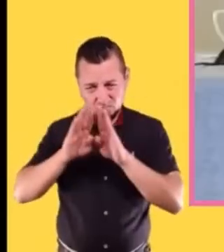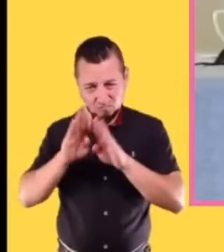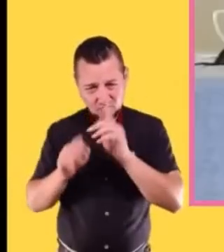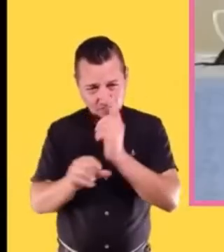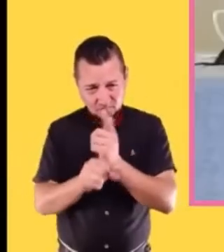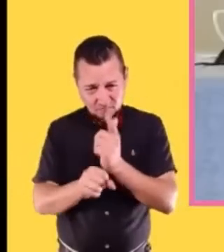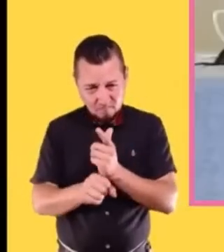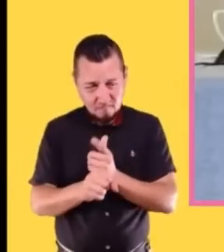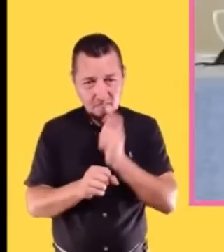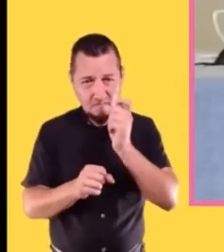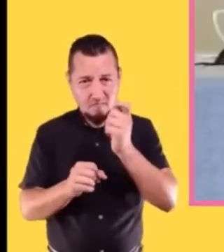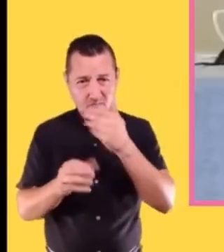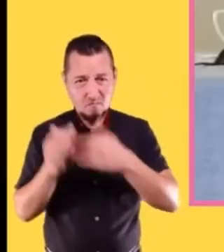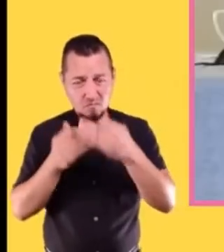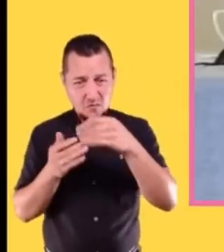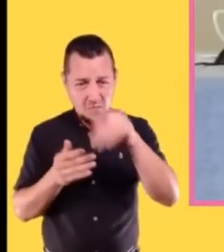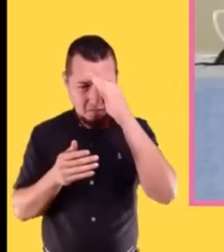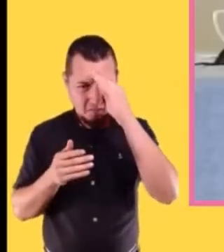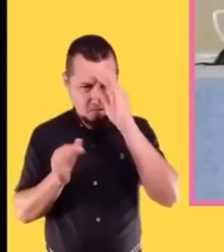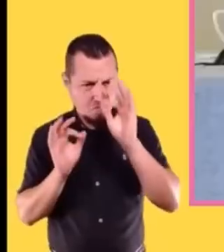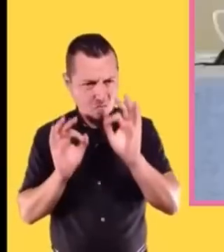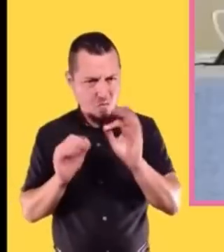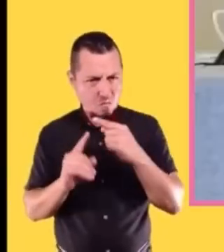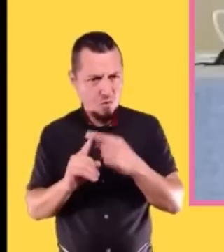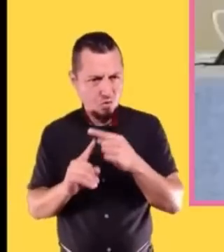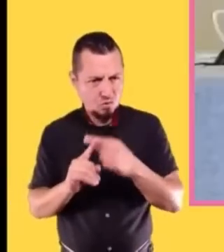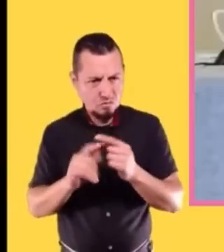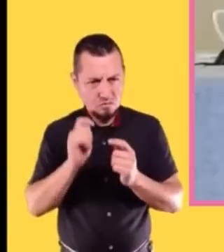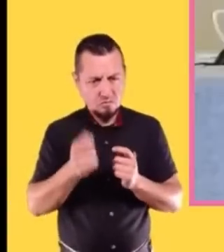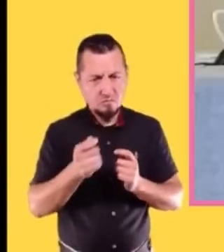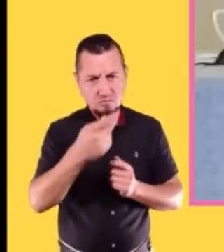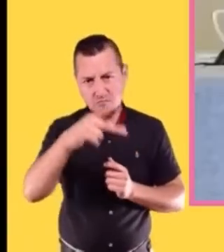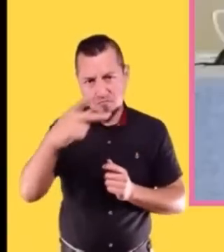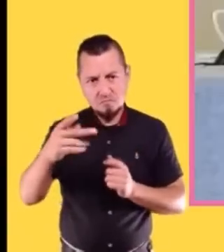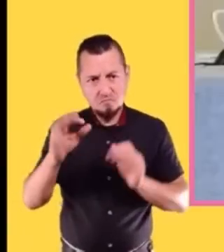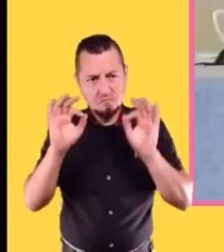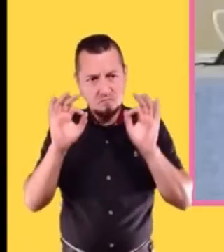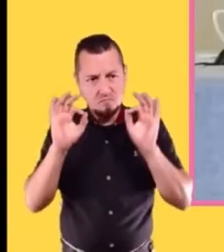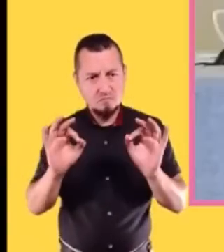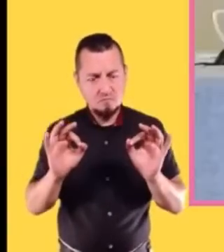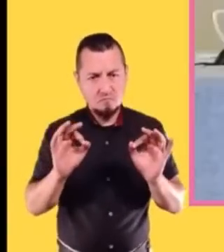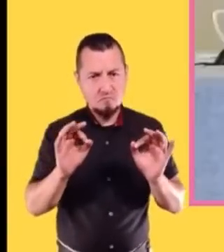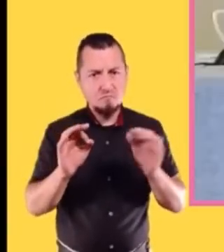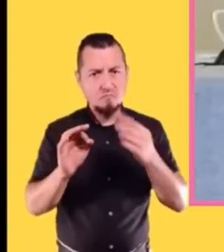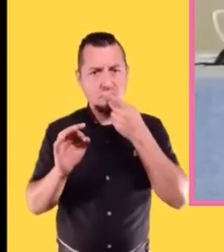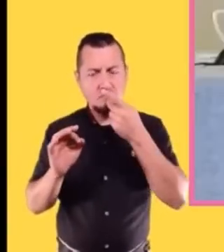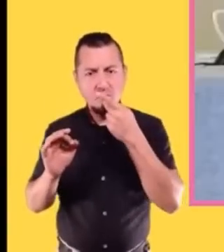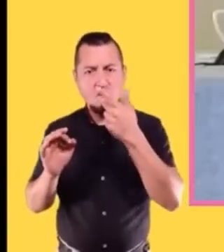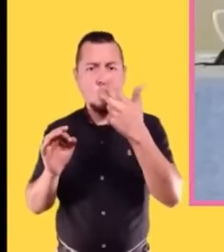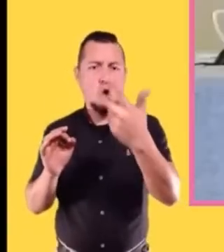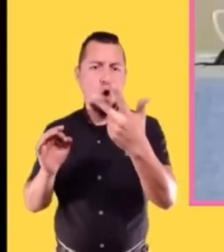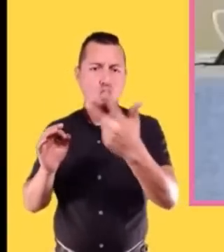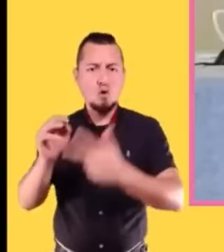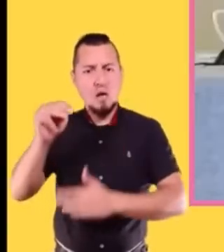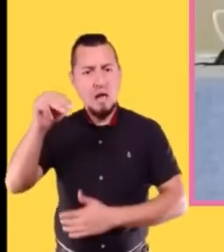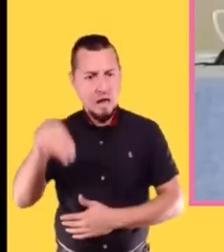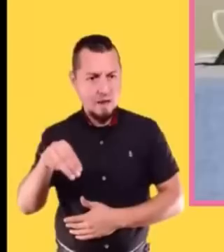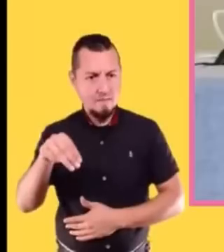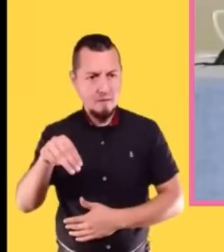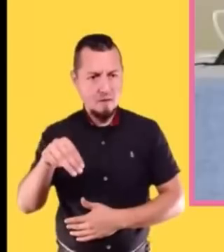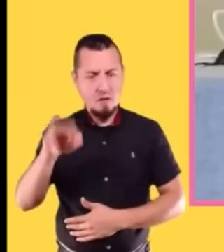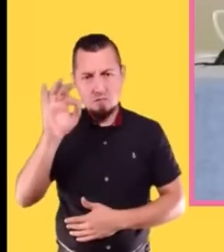hasta consideran que son positivos, ¿no? Yo he visto también cosas que digo, bueno, se habla, por ejemplo, del 8M de manera adecuada, o sea,